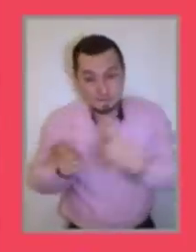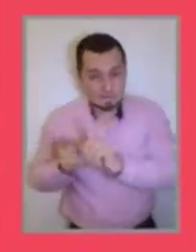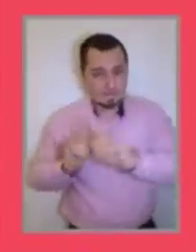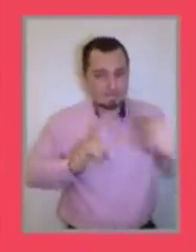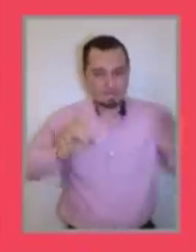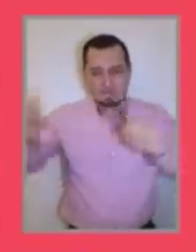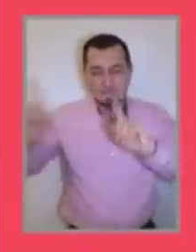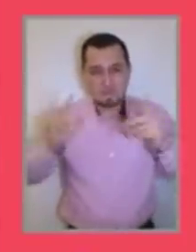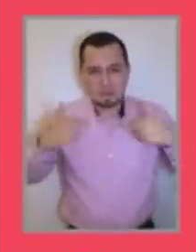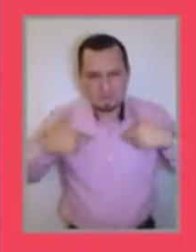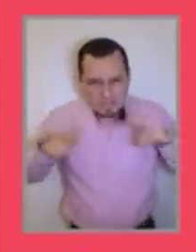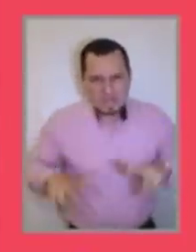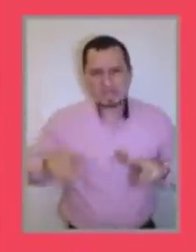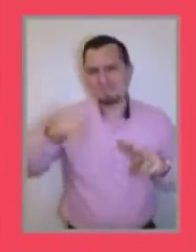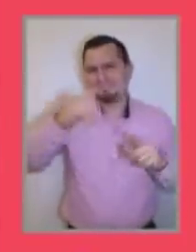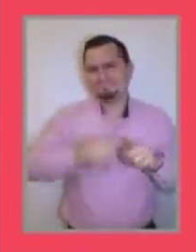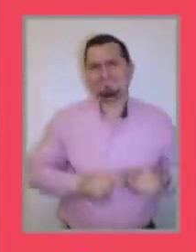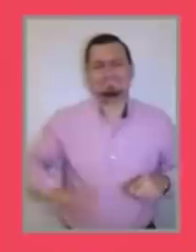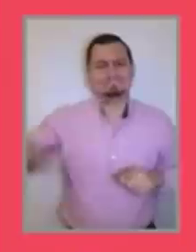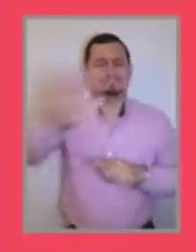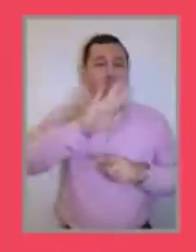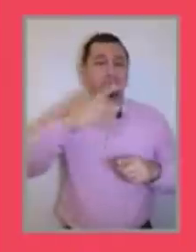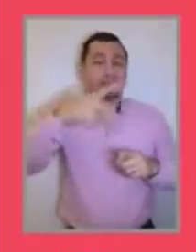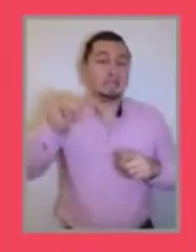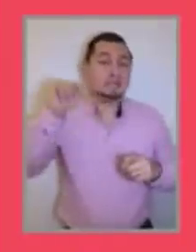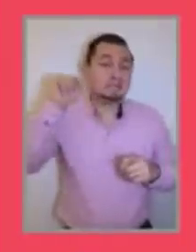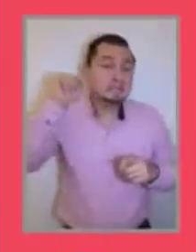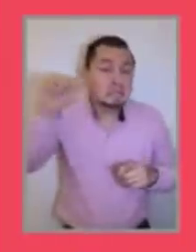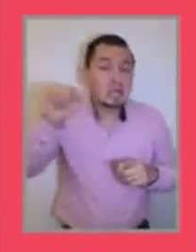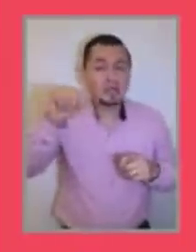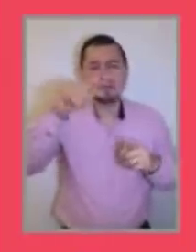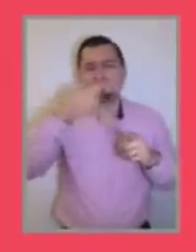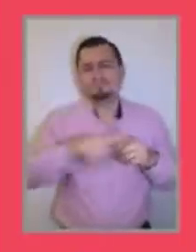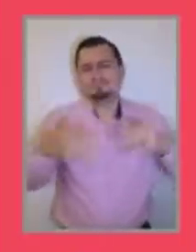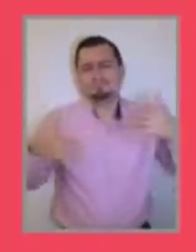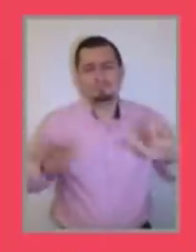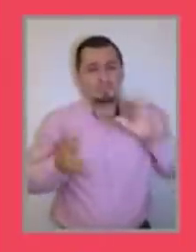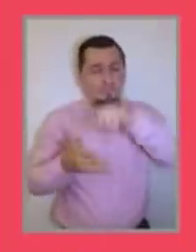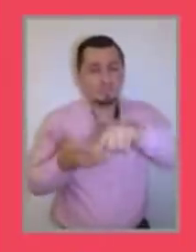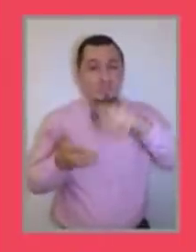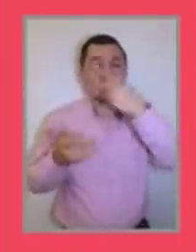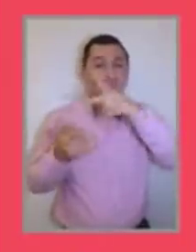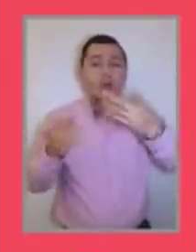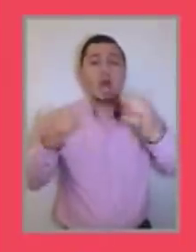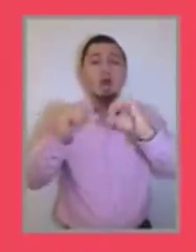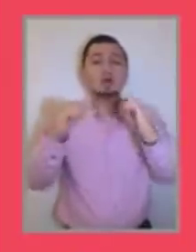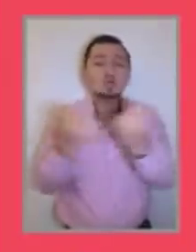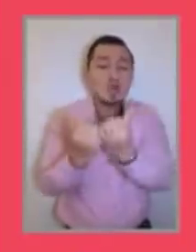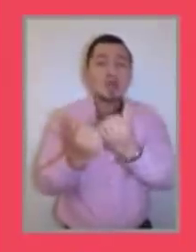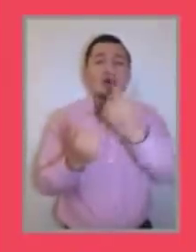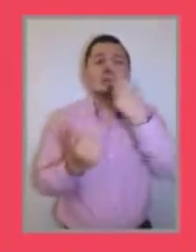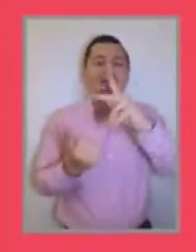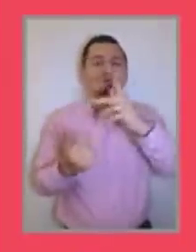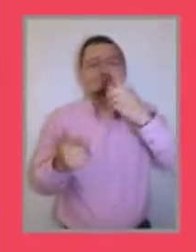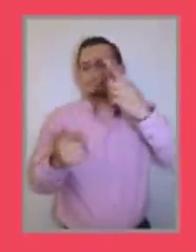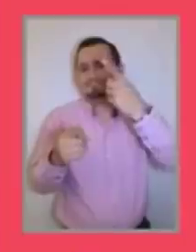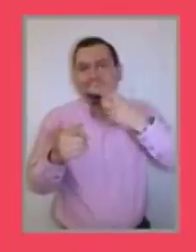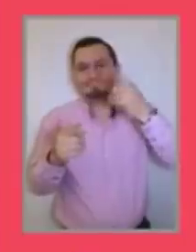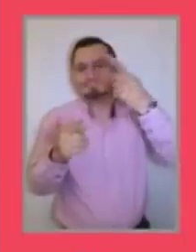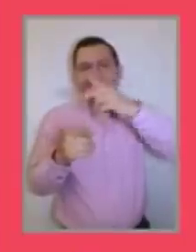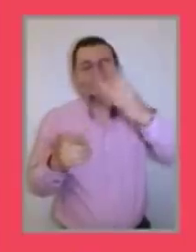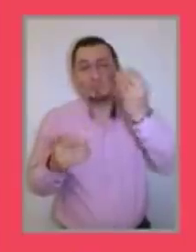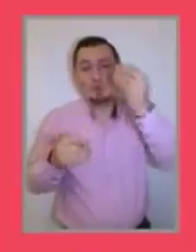a los representantes de las secciones sindicales, además organizaciones de la sociedad civil, por supuesto